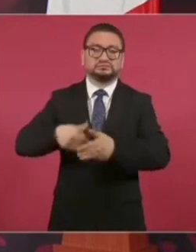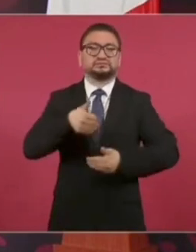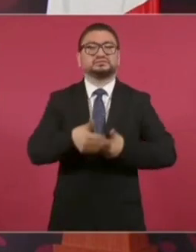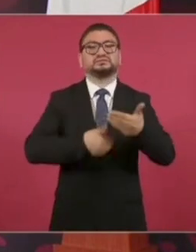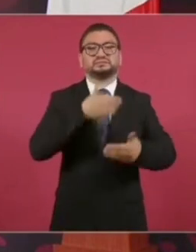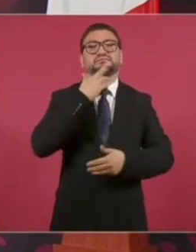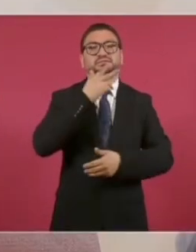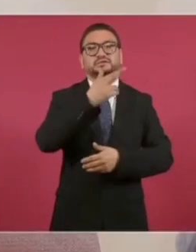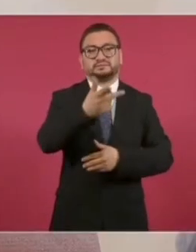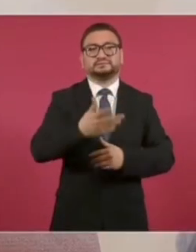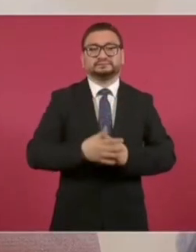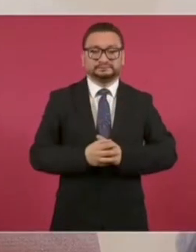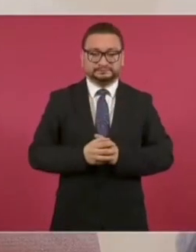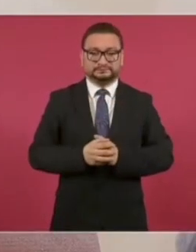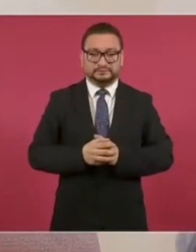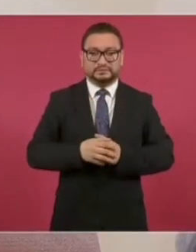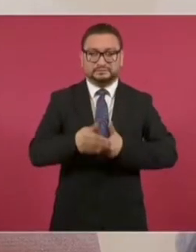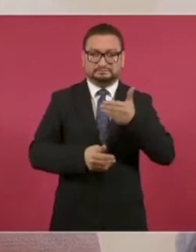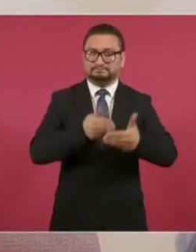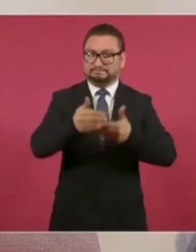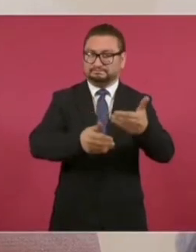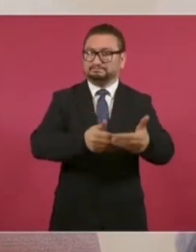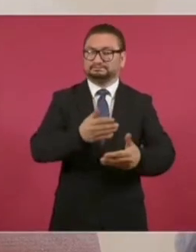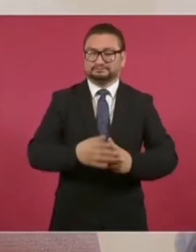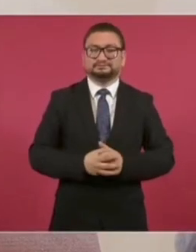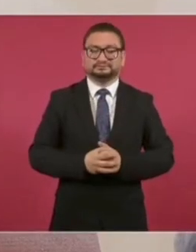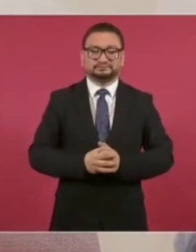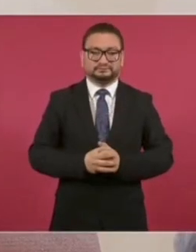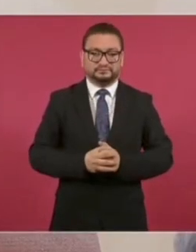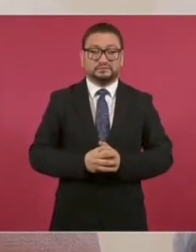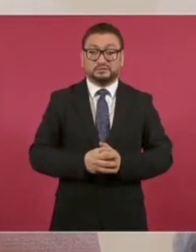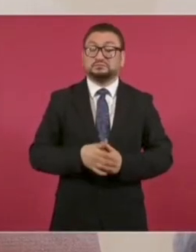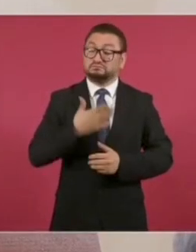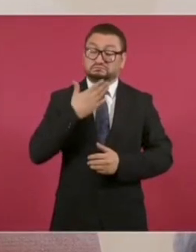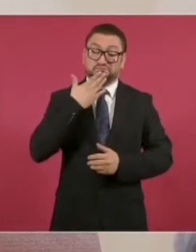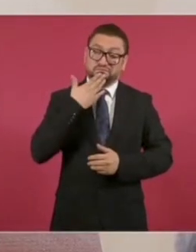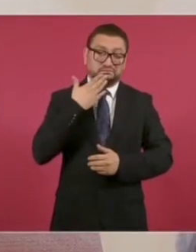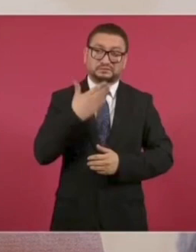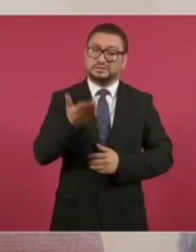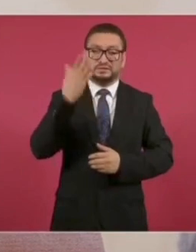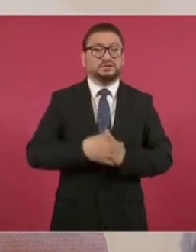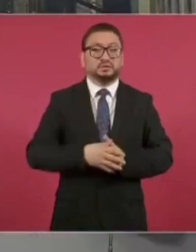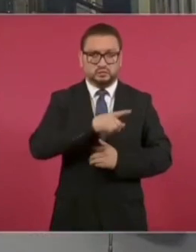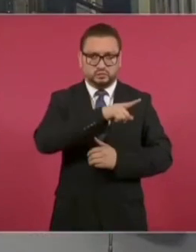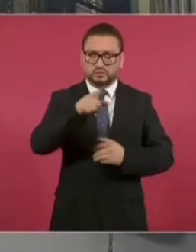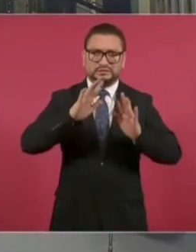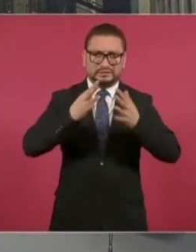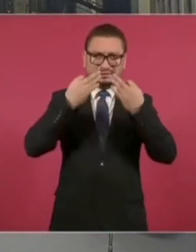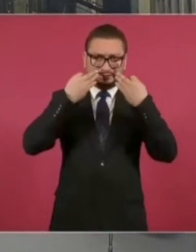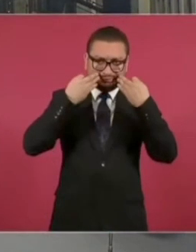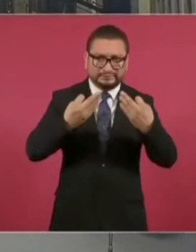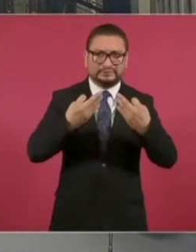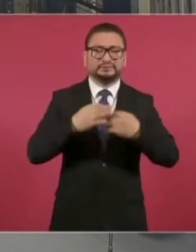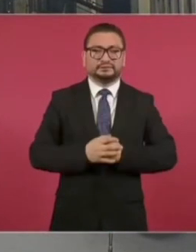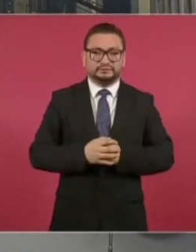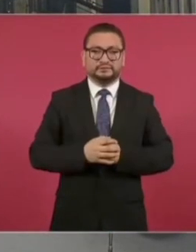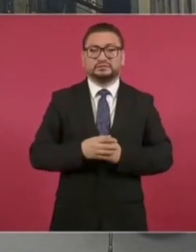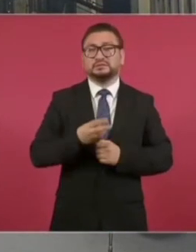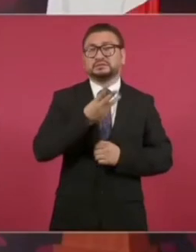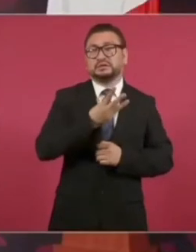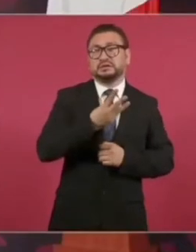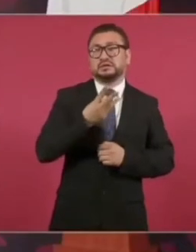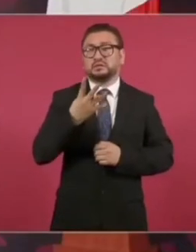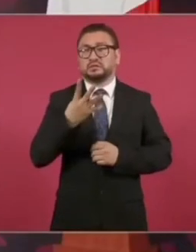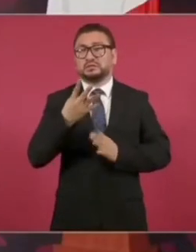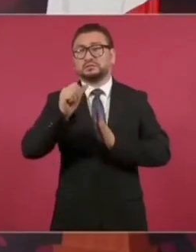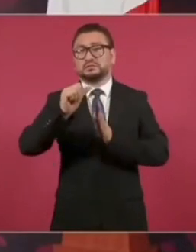saliendo y vamos avanzando bastante bien. A ustedes les consta, de